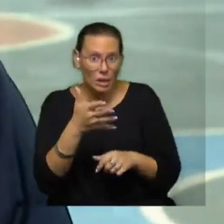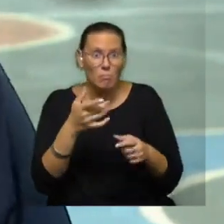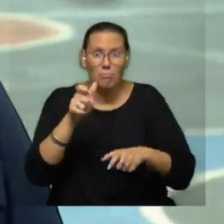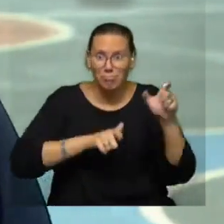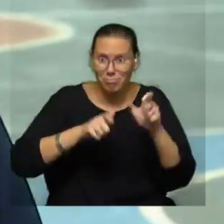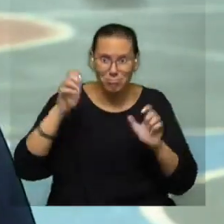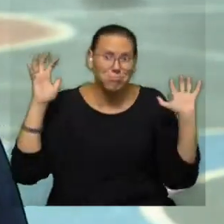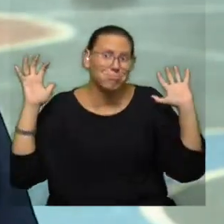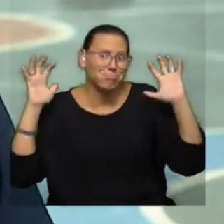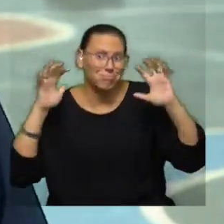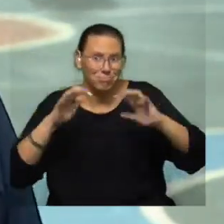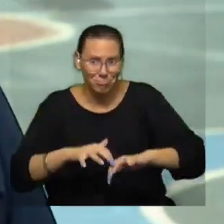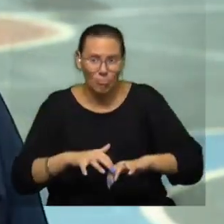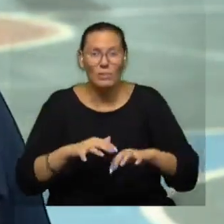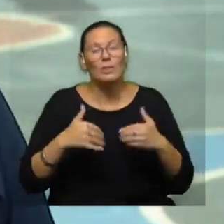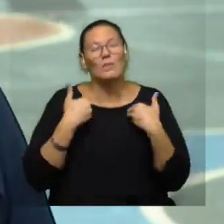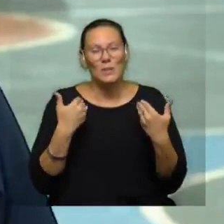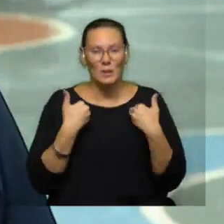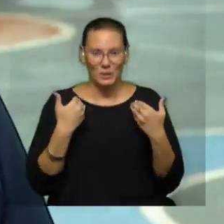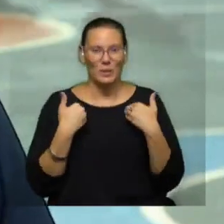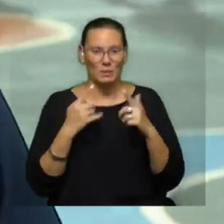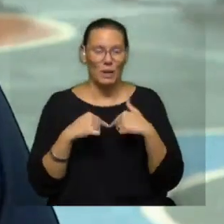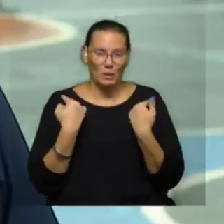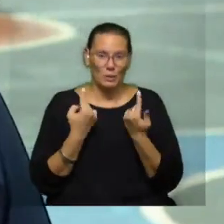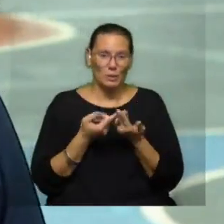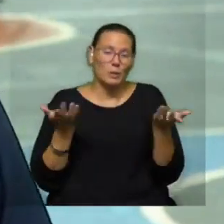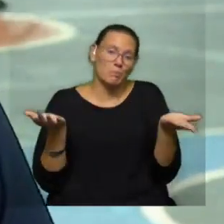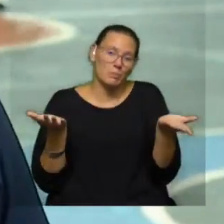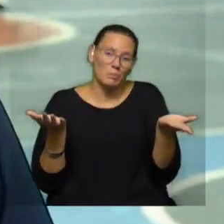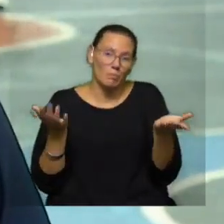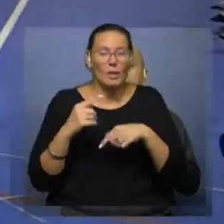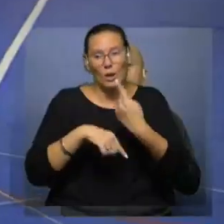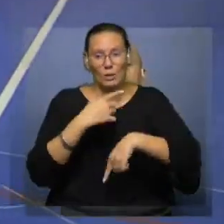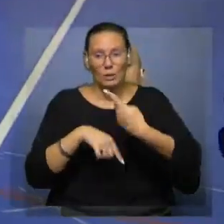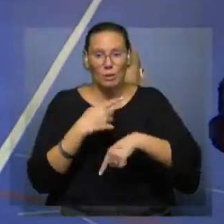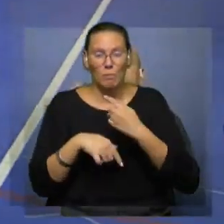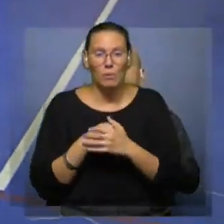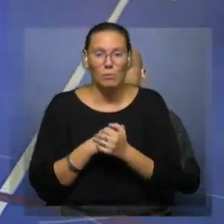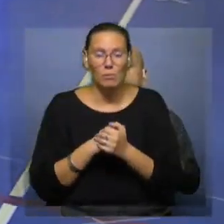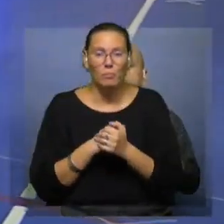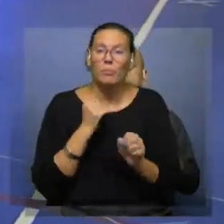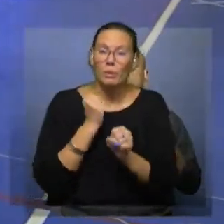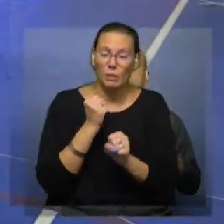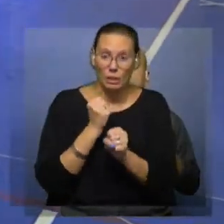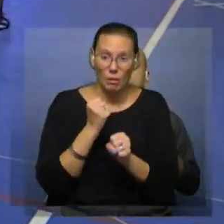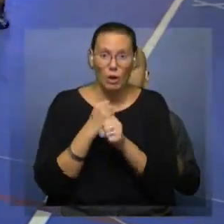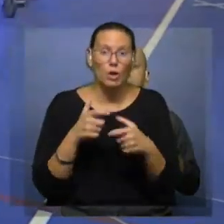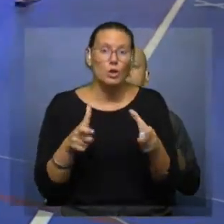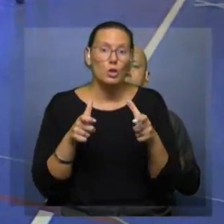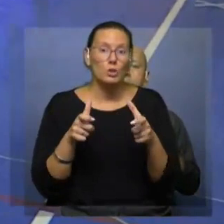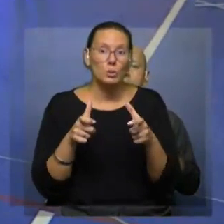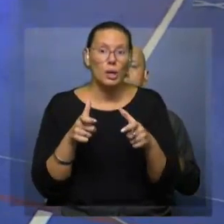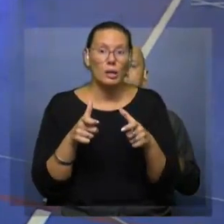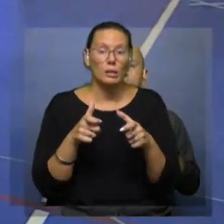gente que hoy vino. Eso nos pone muy contentos a nosotros y bueno, nada, seguimos. Sin duda que fue un gran trabajo. Yo tuve la suerte de acompañar en